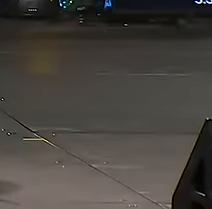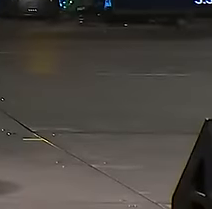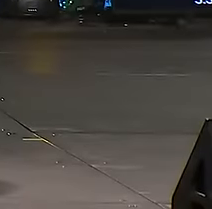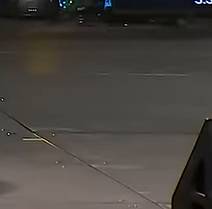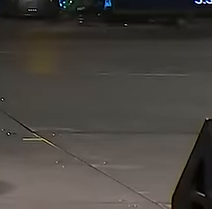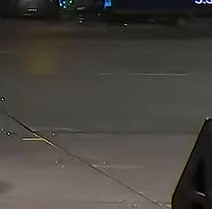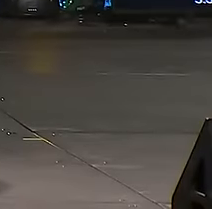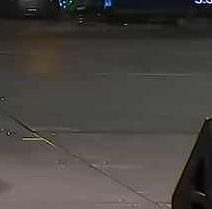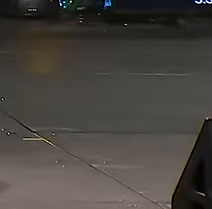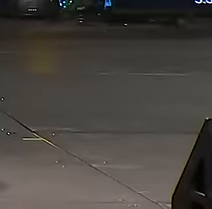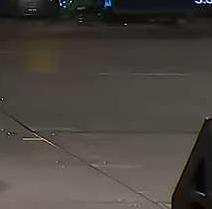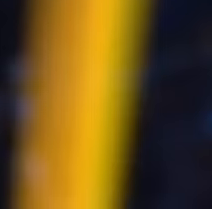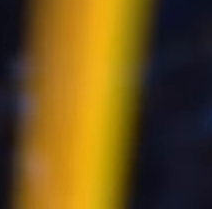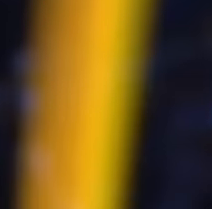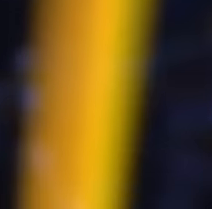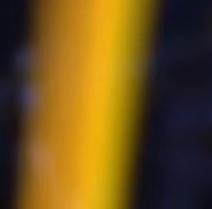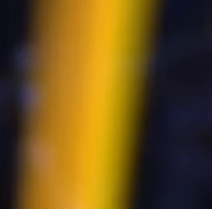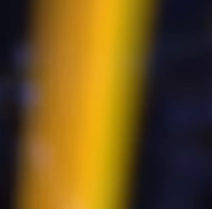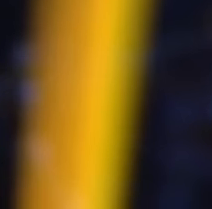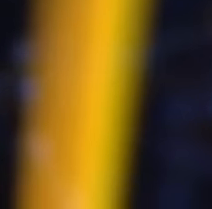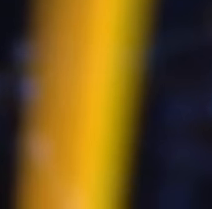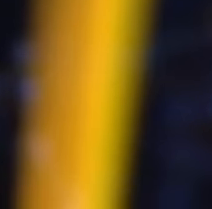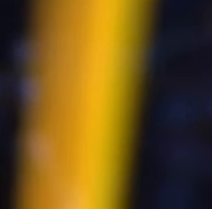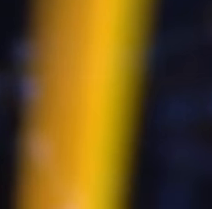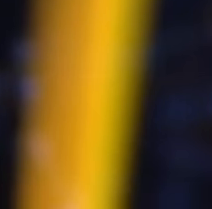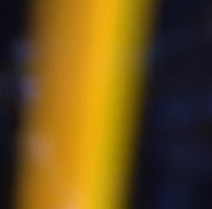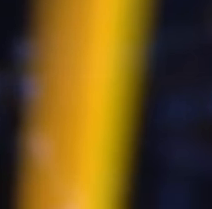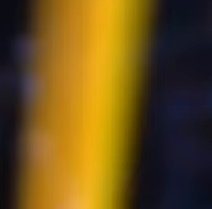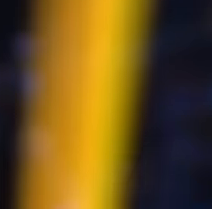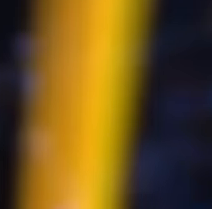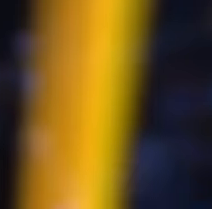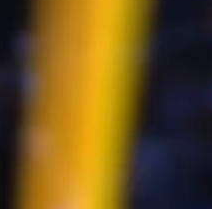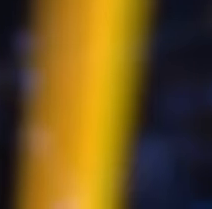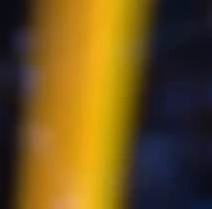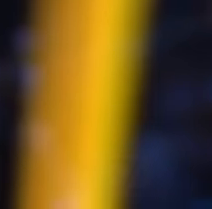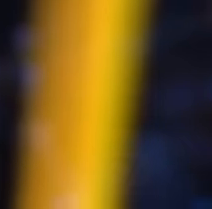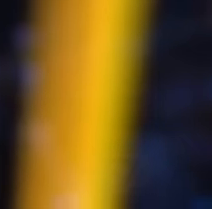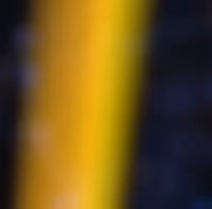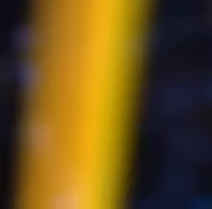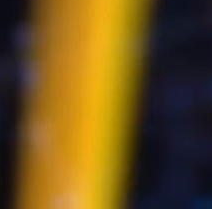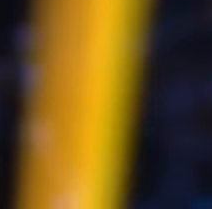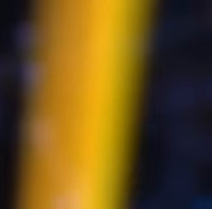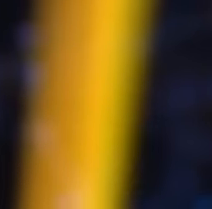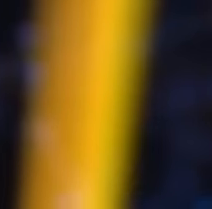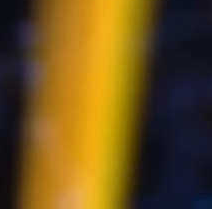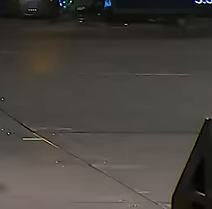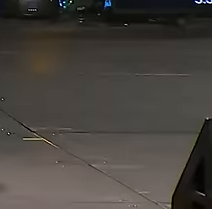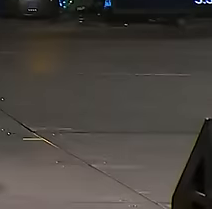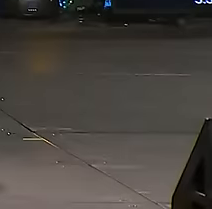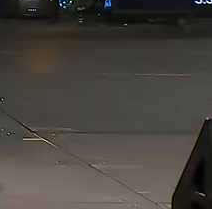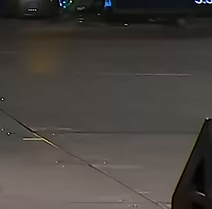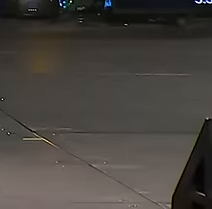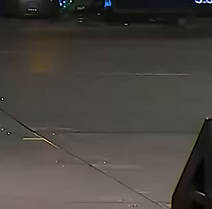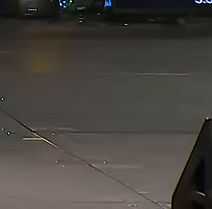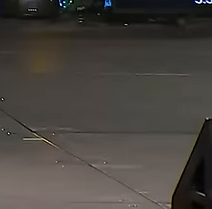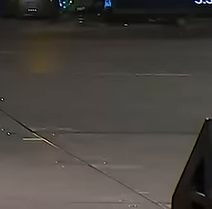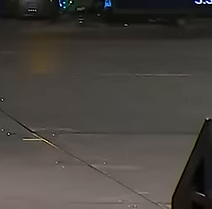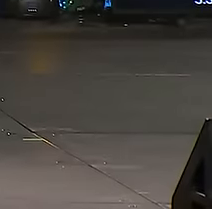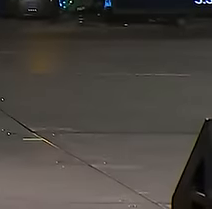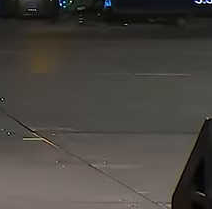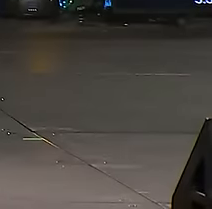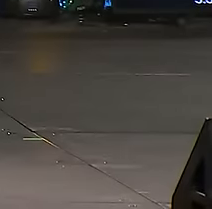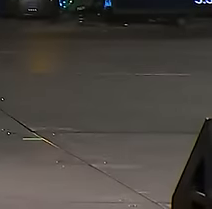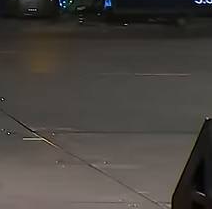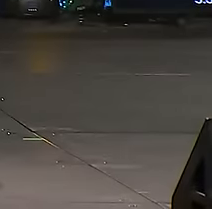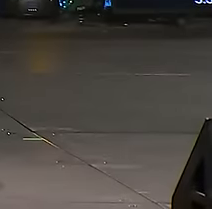amen, I said, well, praise God, amen. We love this young woman. She's an amazing woman of God. And it's amazing how God is bringing,